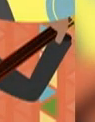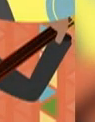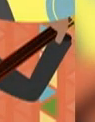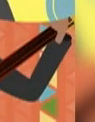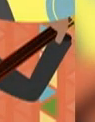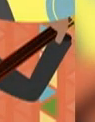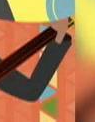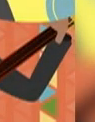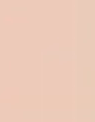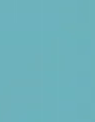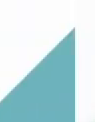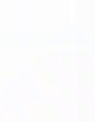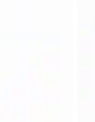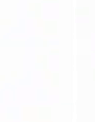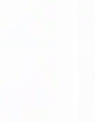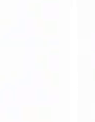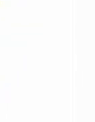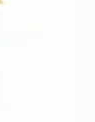y